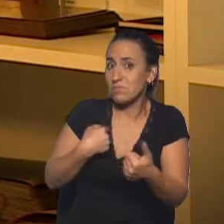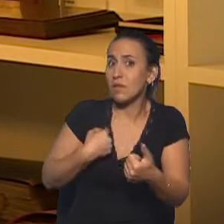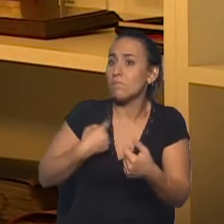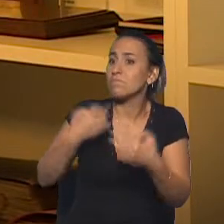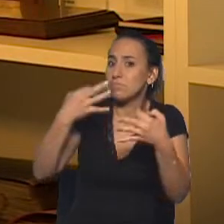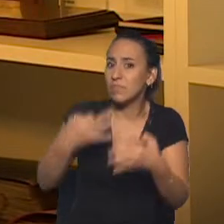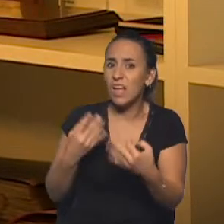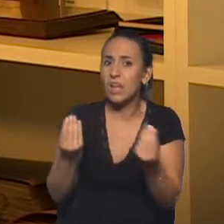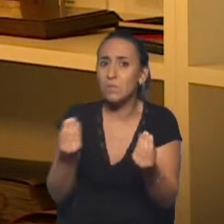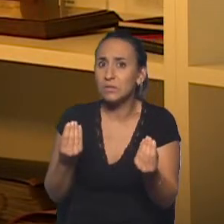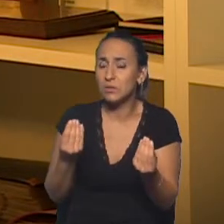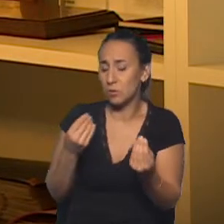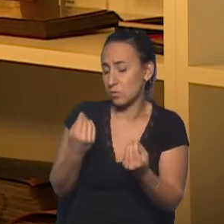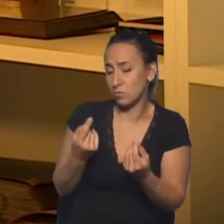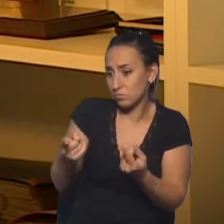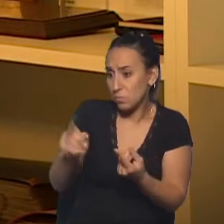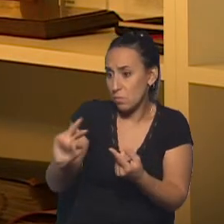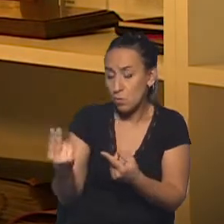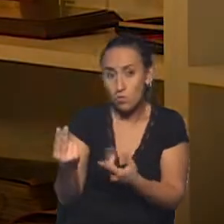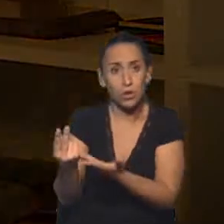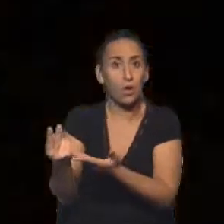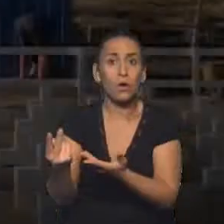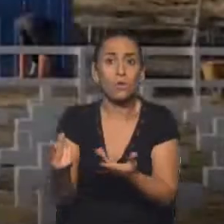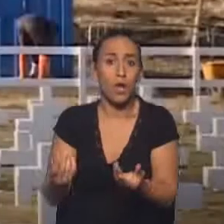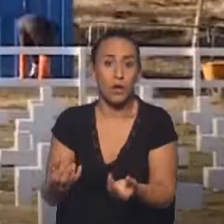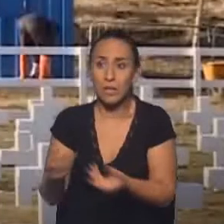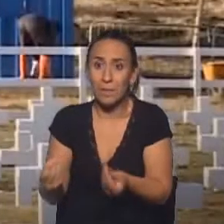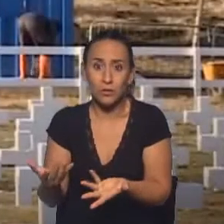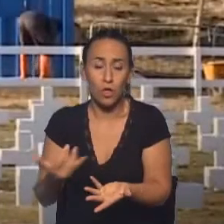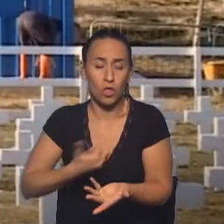oficiales respecto al fallecimiento de su ser querido.